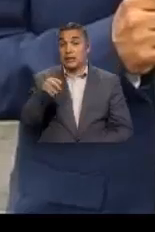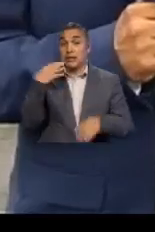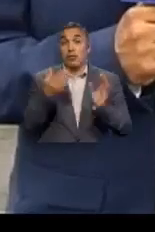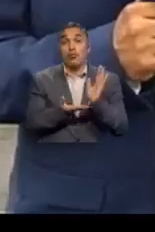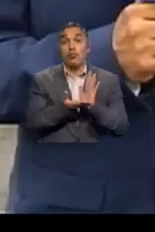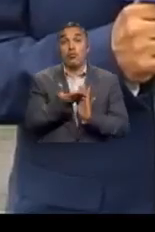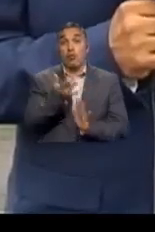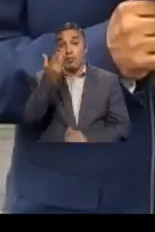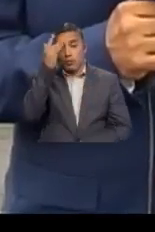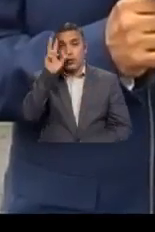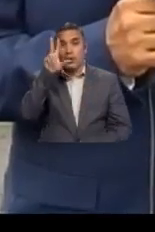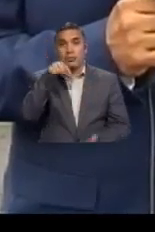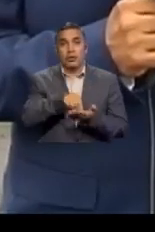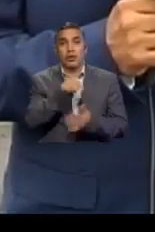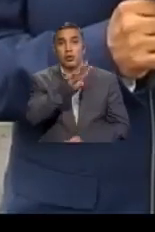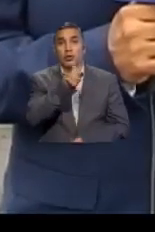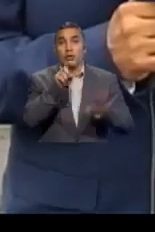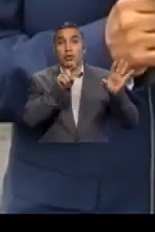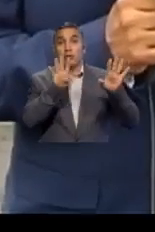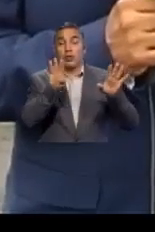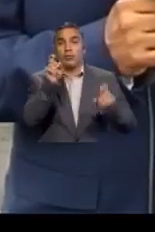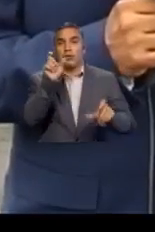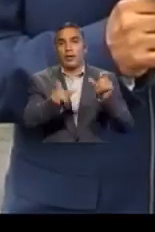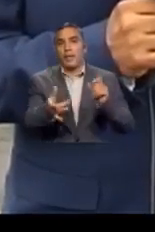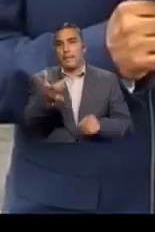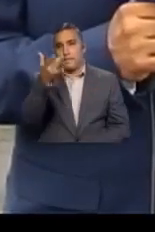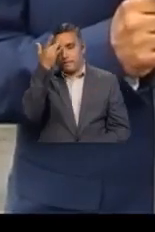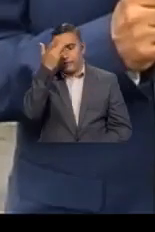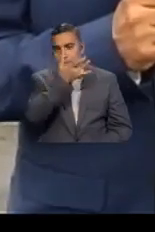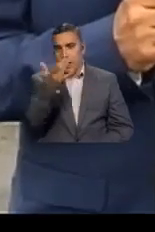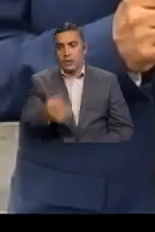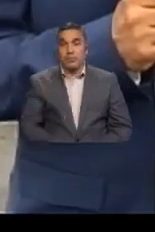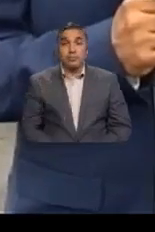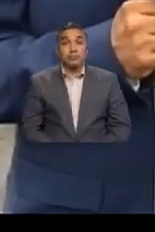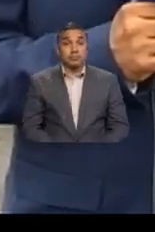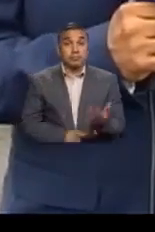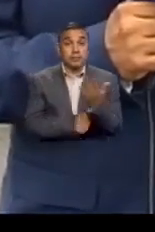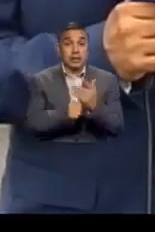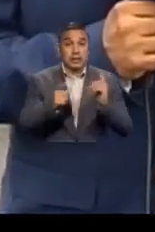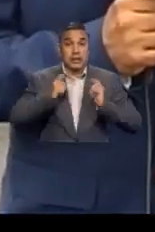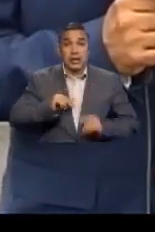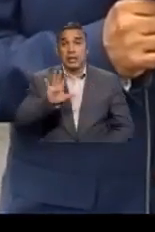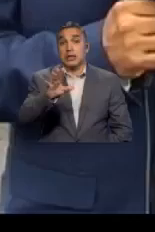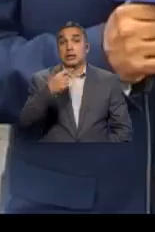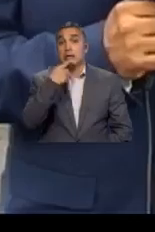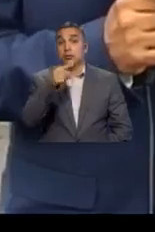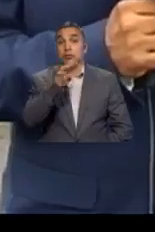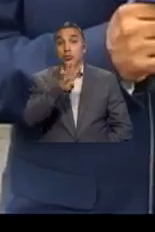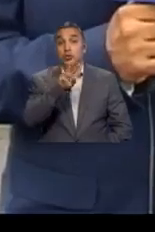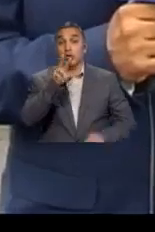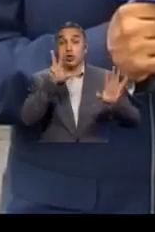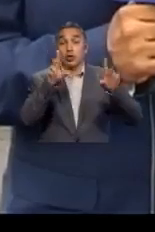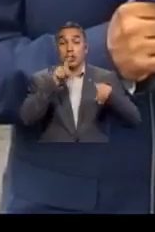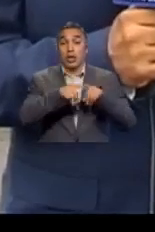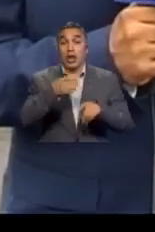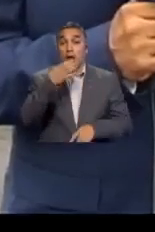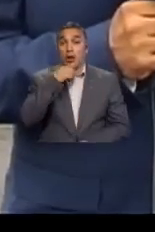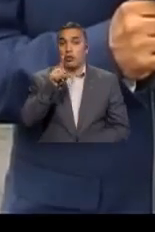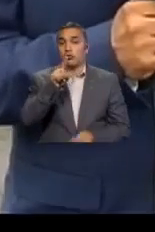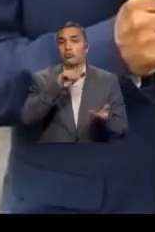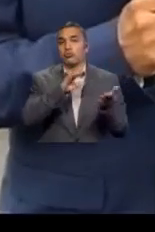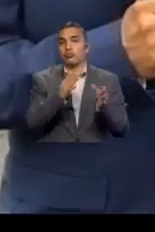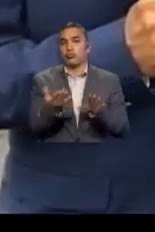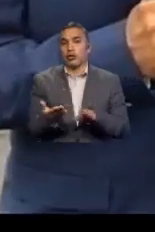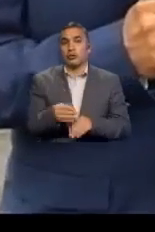repunte, 3.469 se infectaron. Mientras tanto, el Ministerio de Salud dice que 48 hasta el mes de agosto